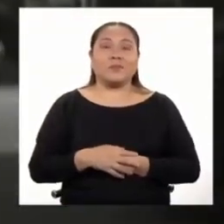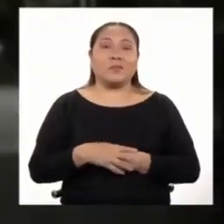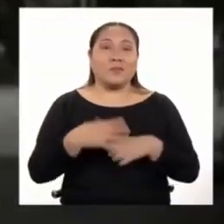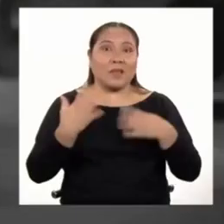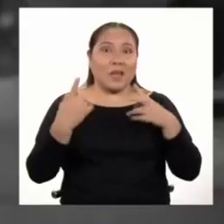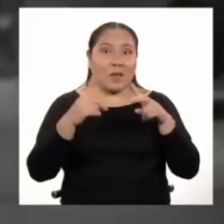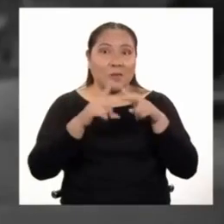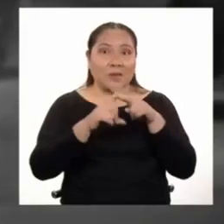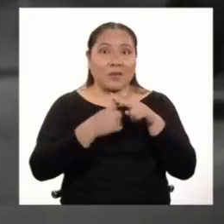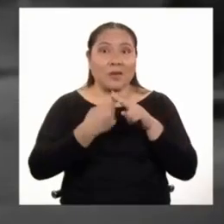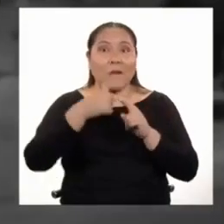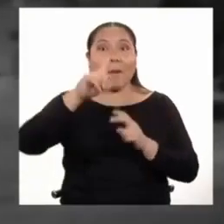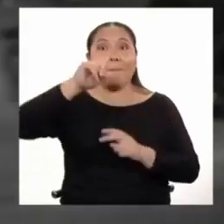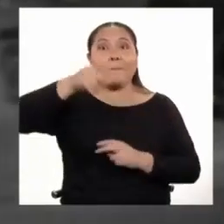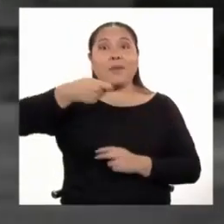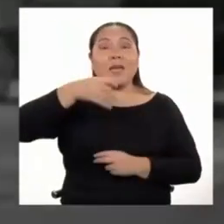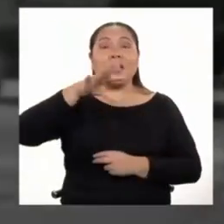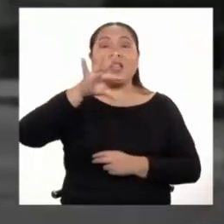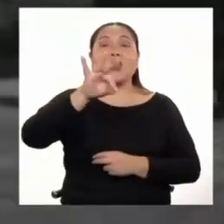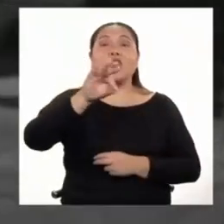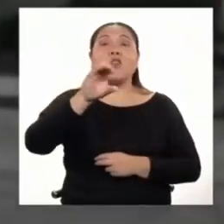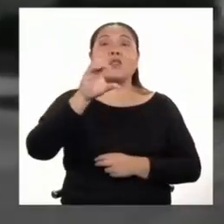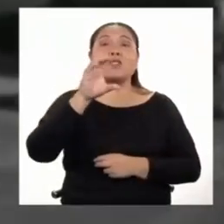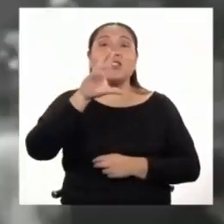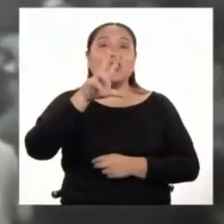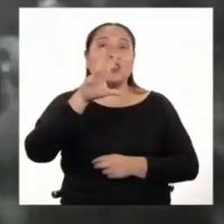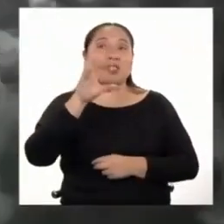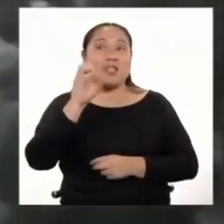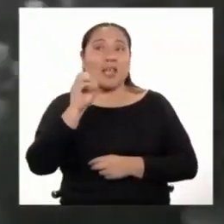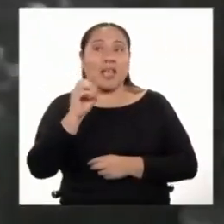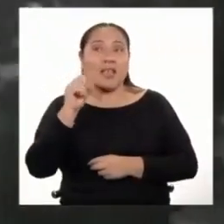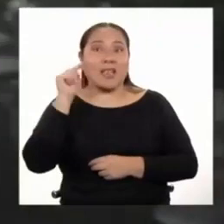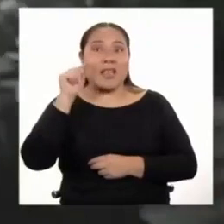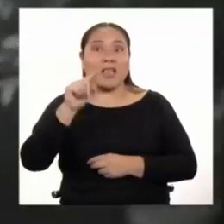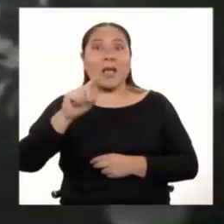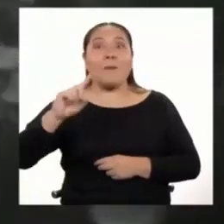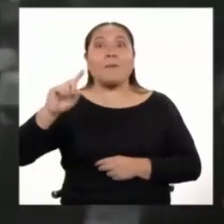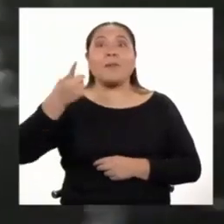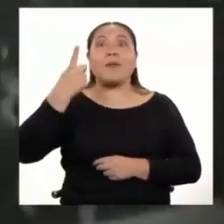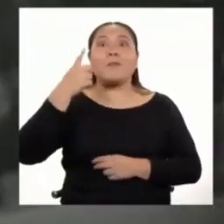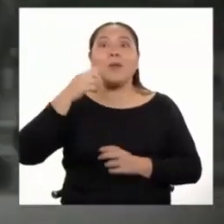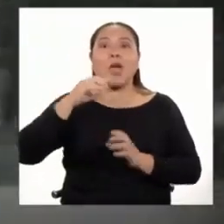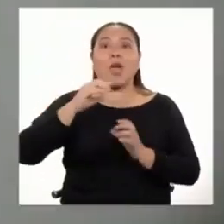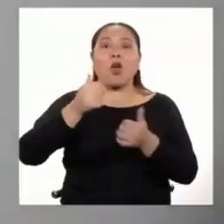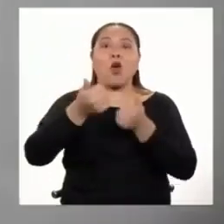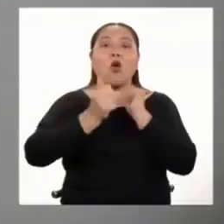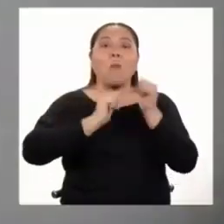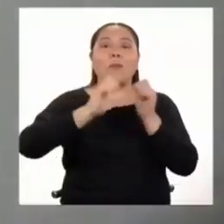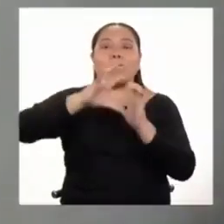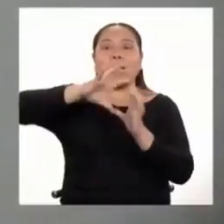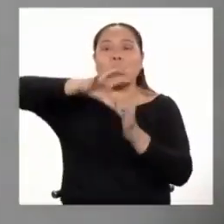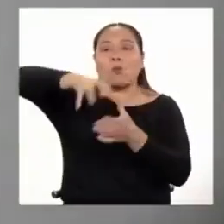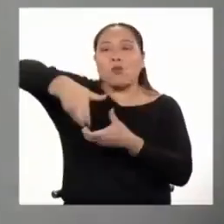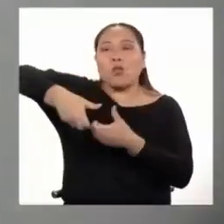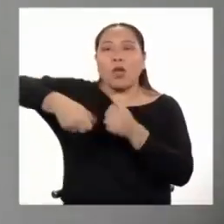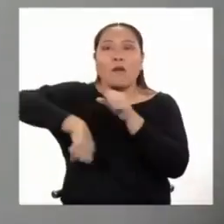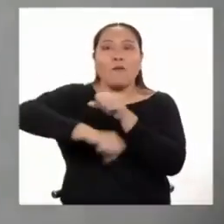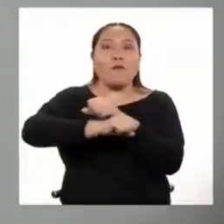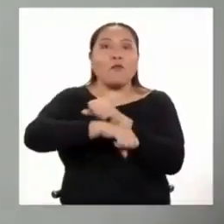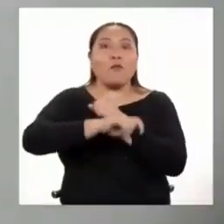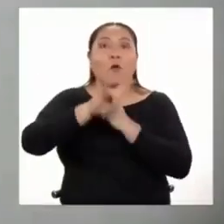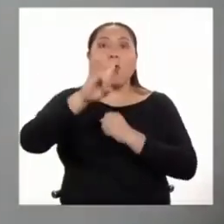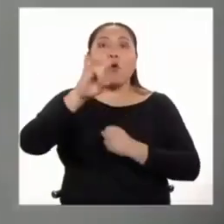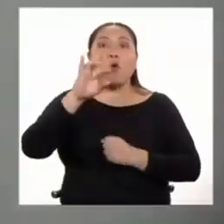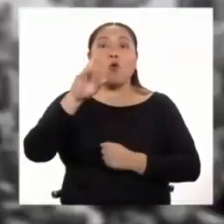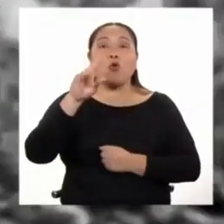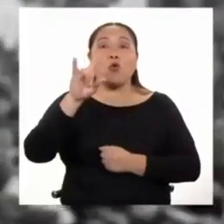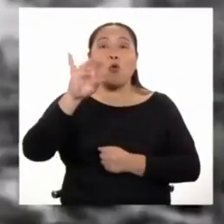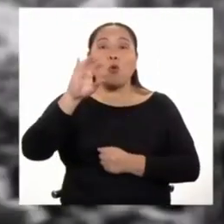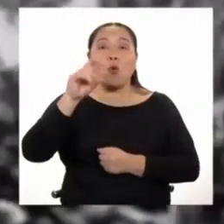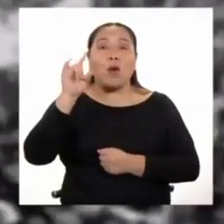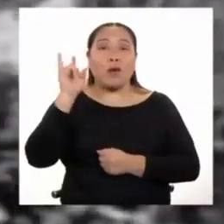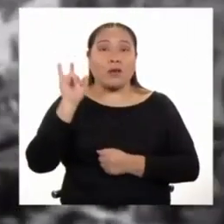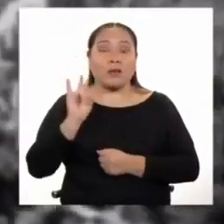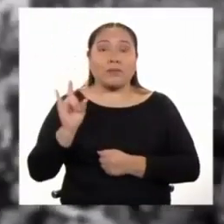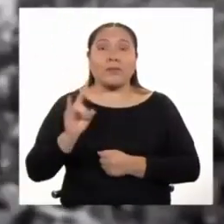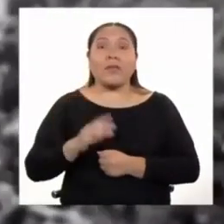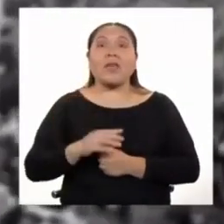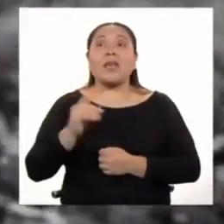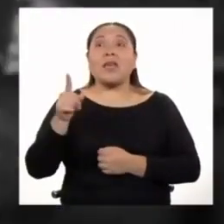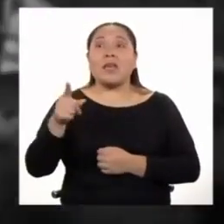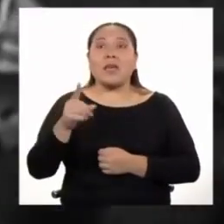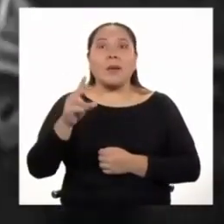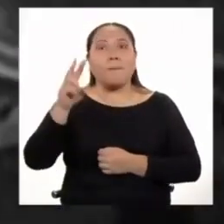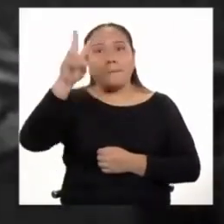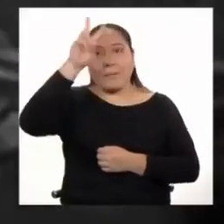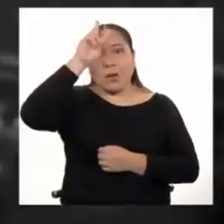Empezamos en 1930, cuando se realizó el primer Mundial de Fútbol en Uruguay, y al cual Perú asistió